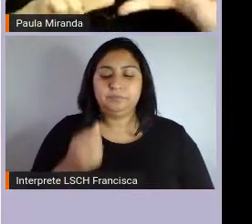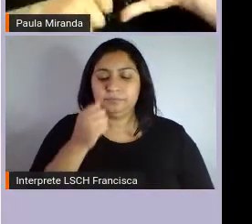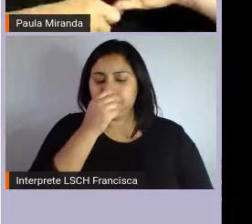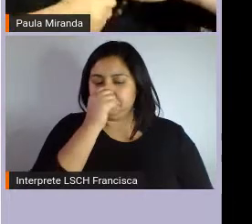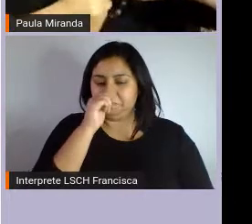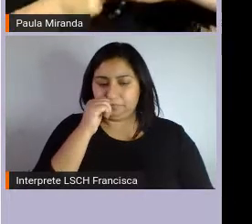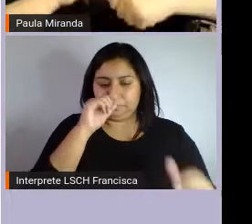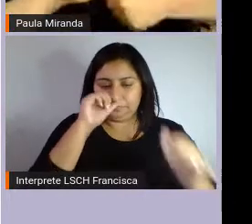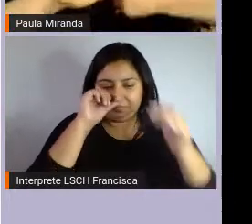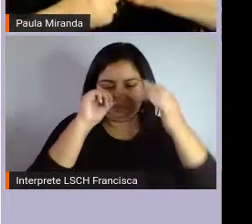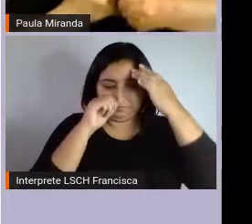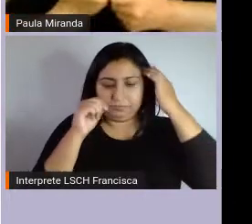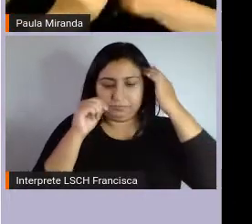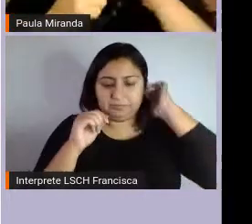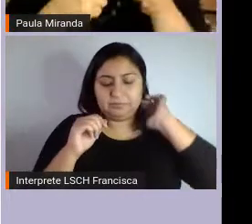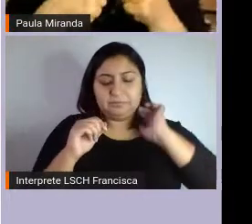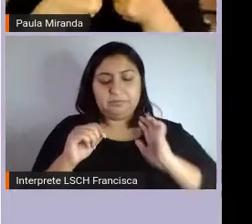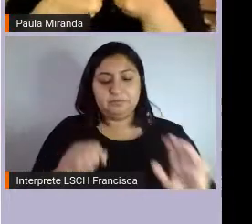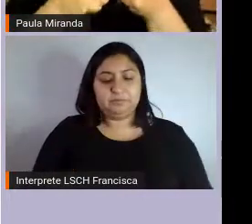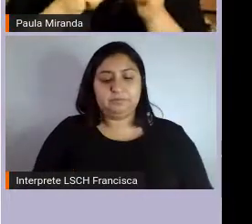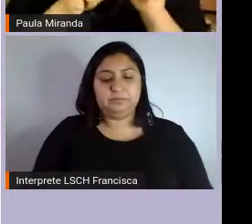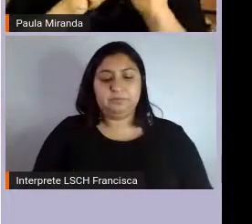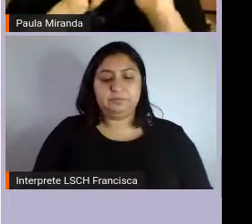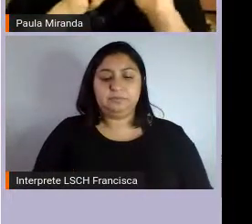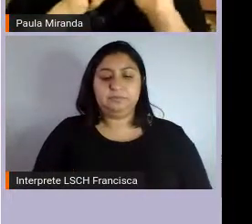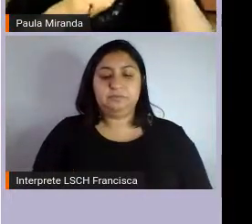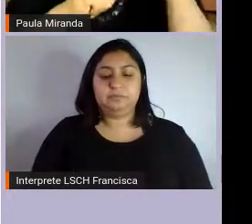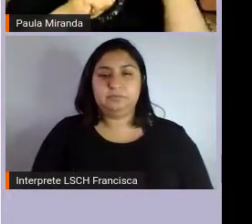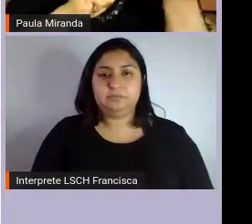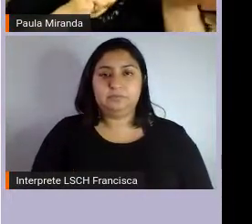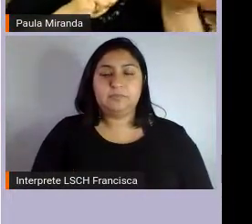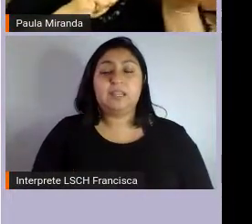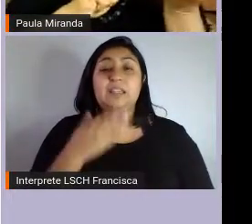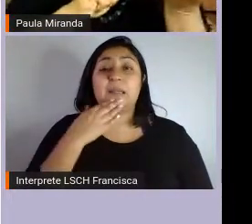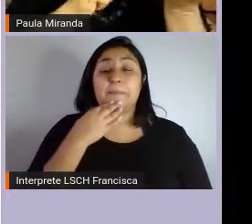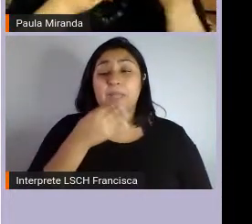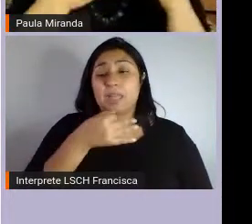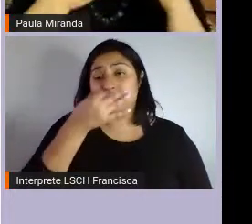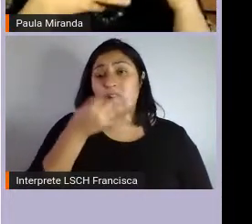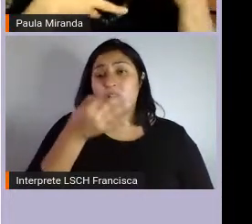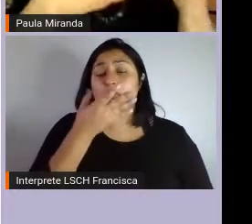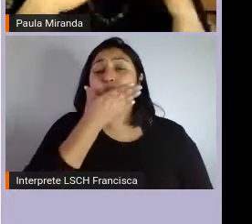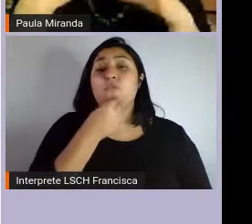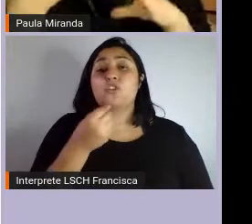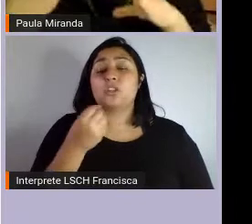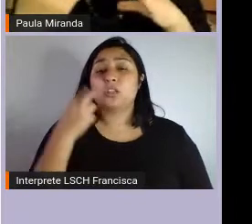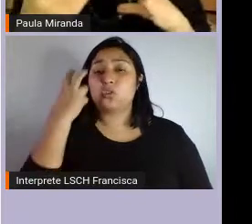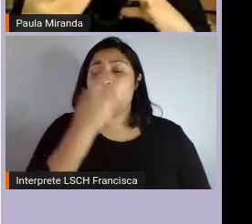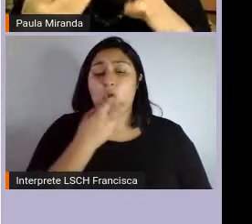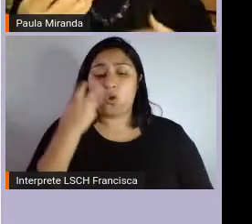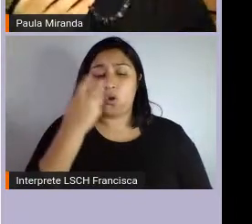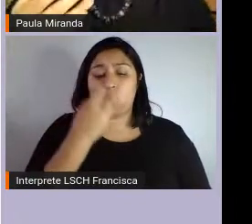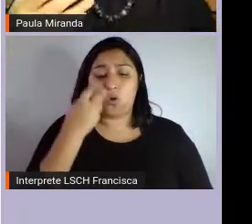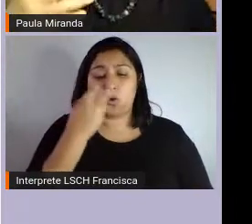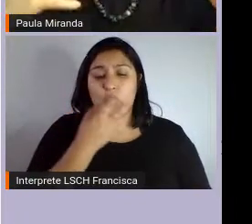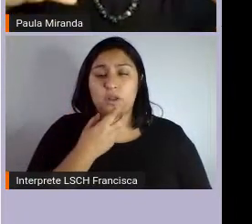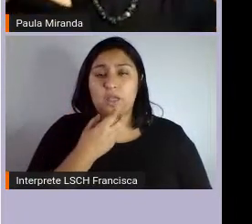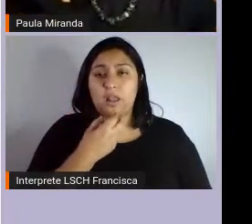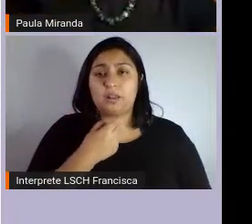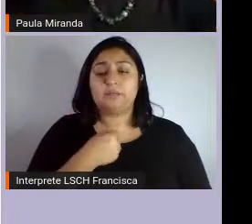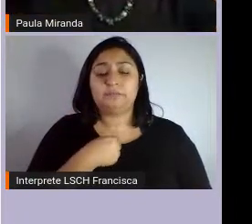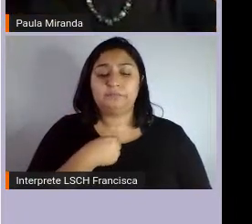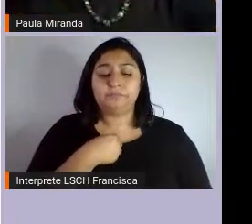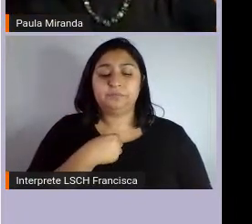Entonces, se fijan, está tejiendo, además, un relato que es muy lindo, porque el relato es algo oral, entonces, elocuencia y la oralidad.